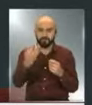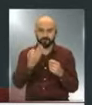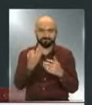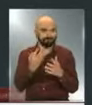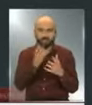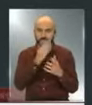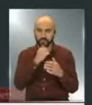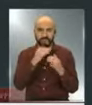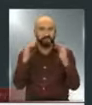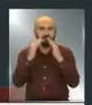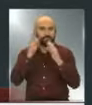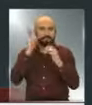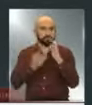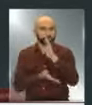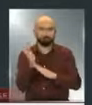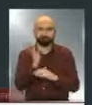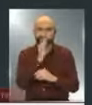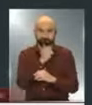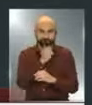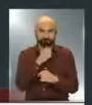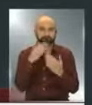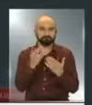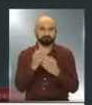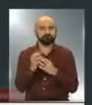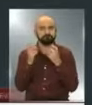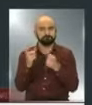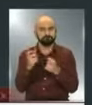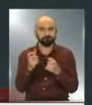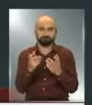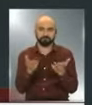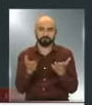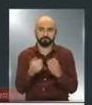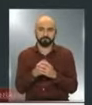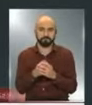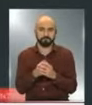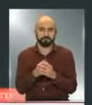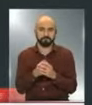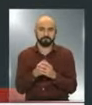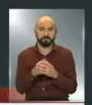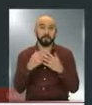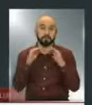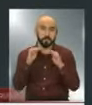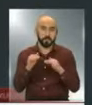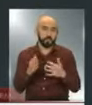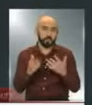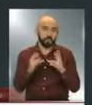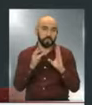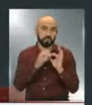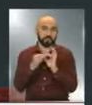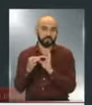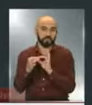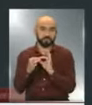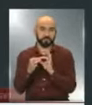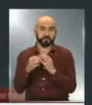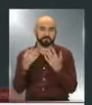queda. Entonces, ciertamente acá no había ninguna medida de excepción que limitara el tránsito. Razón. Y por lo mismo, el actual, en todo